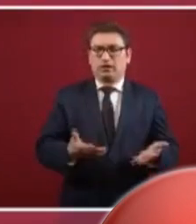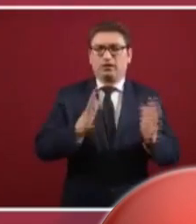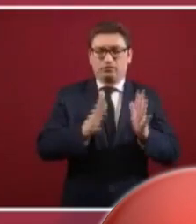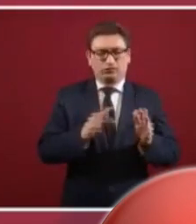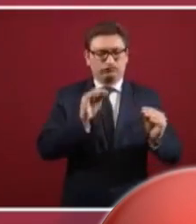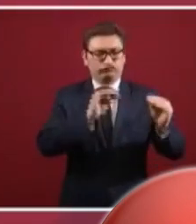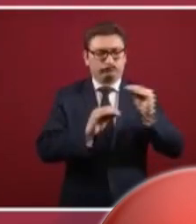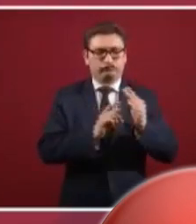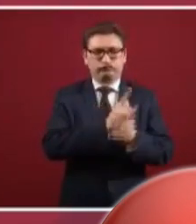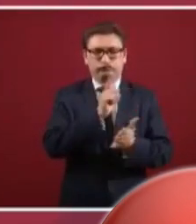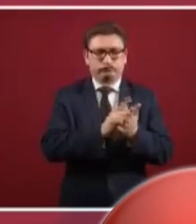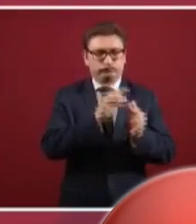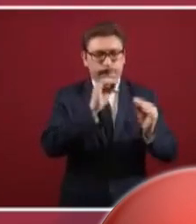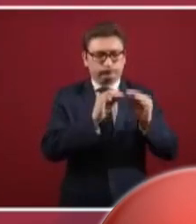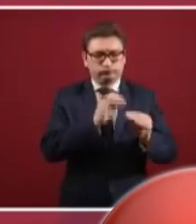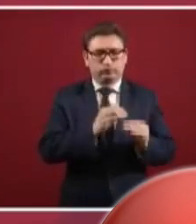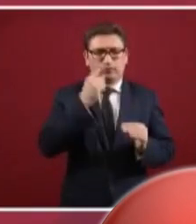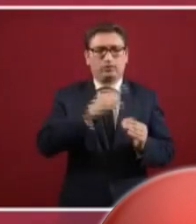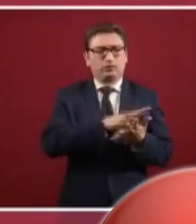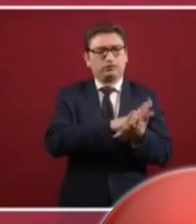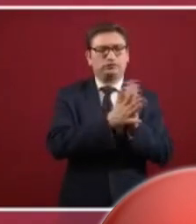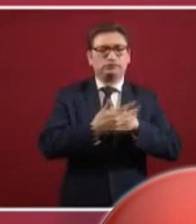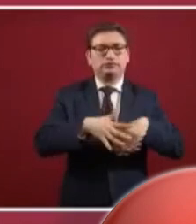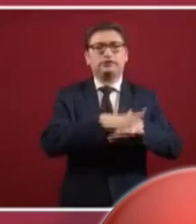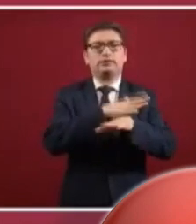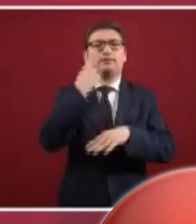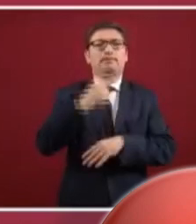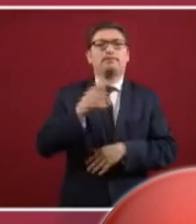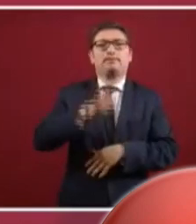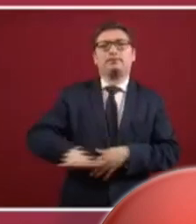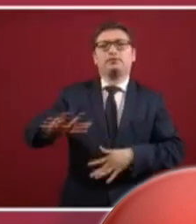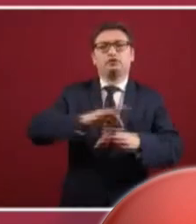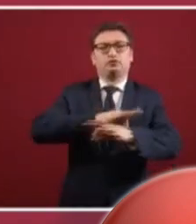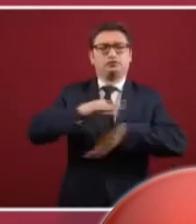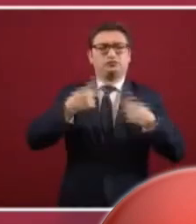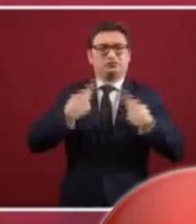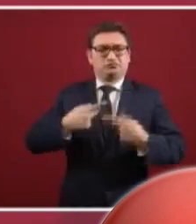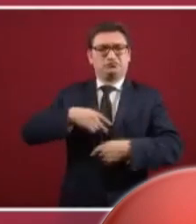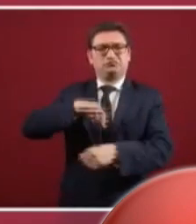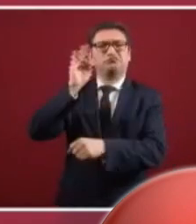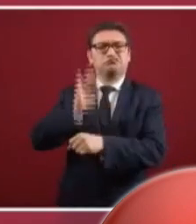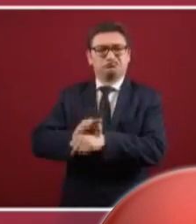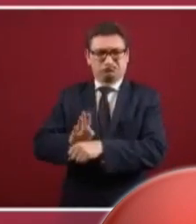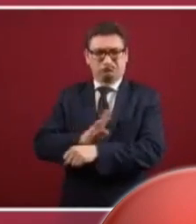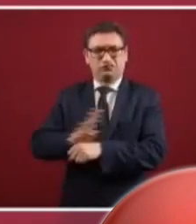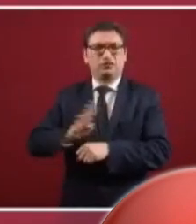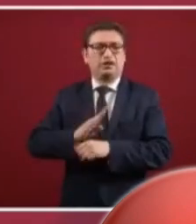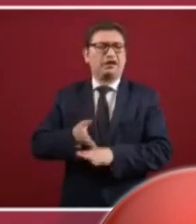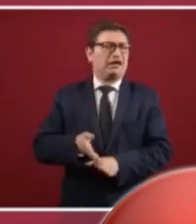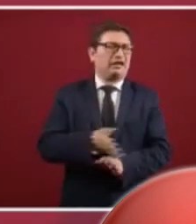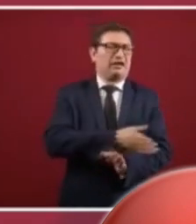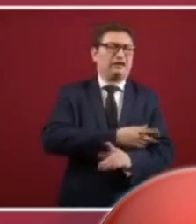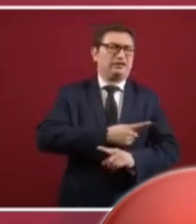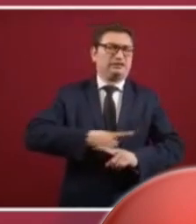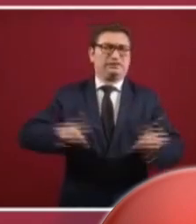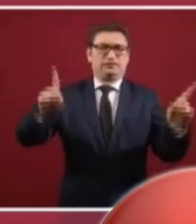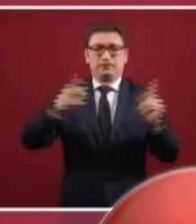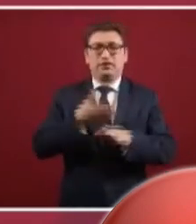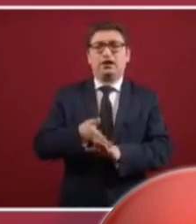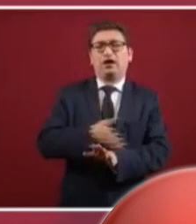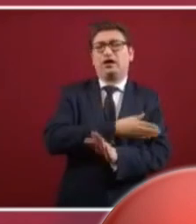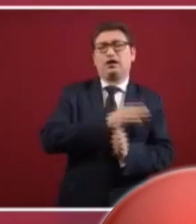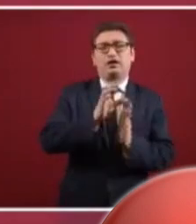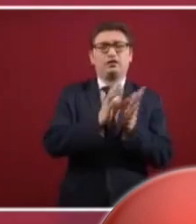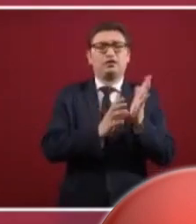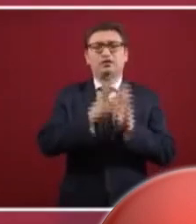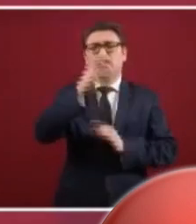pueblo, no como era antes, que se modificó la Constitución y las